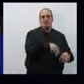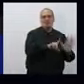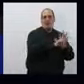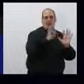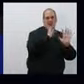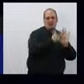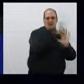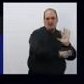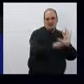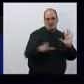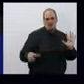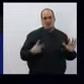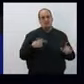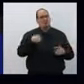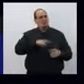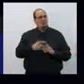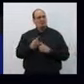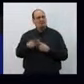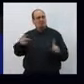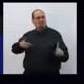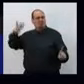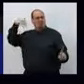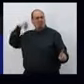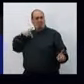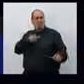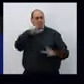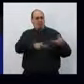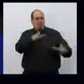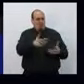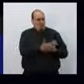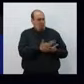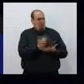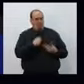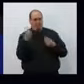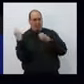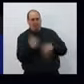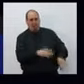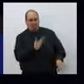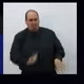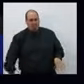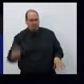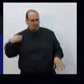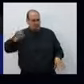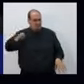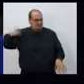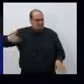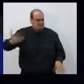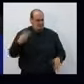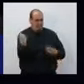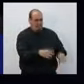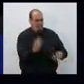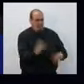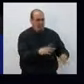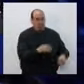de delitos de los tiempos pasados sino por crear el nivel de abandono que tuvieron por parte del estado por suerte esto lo hemos